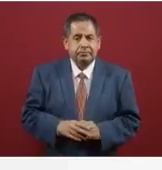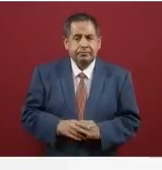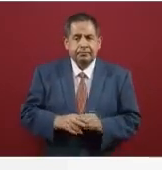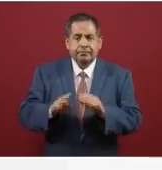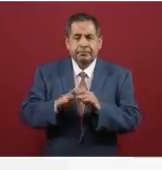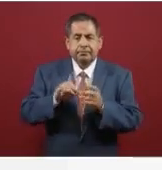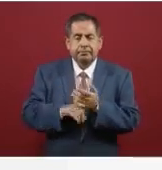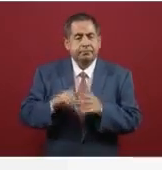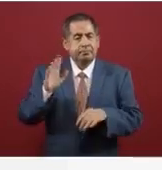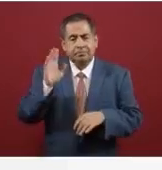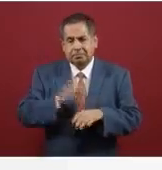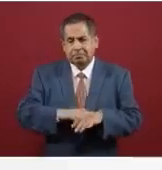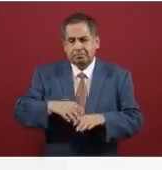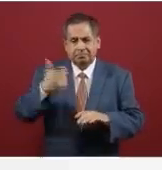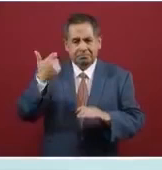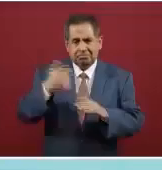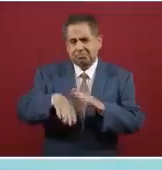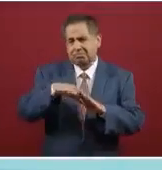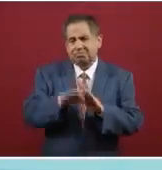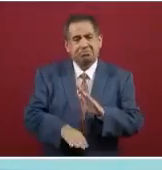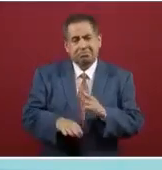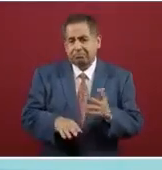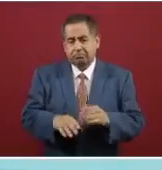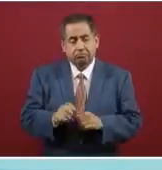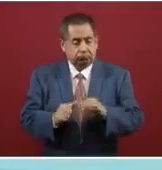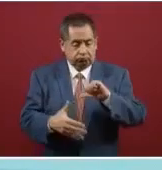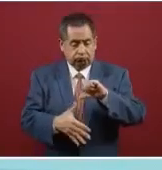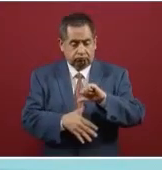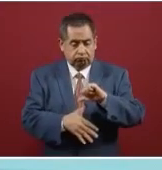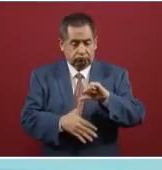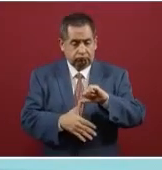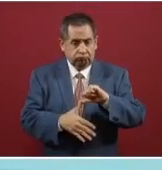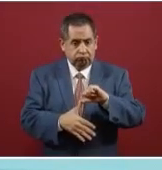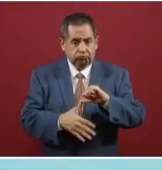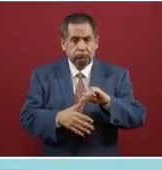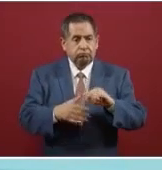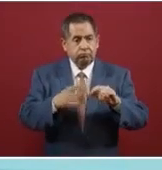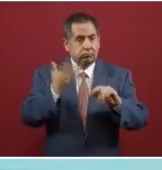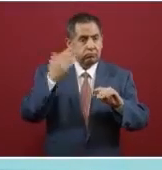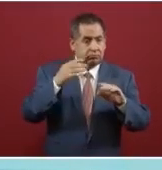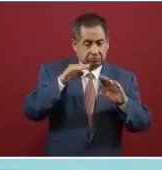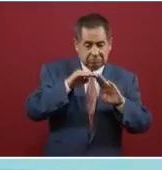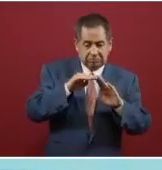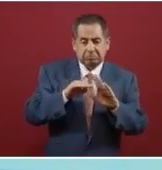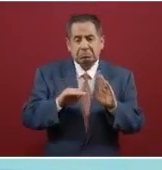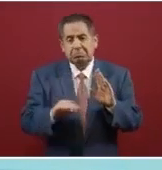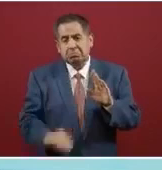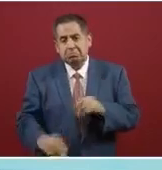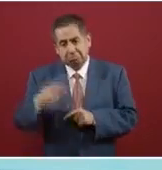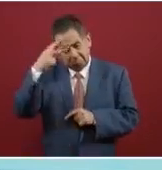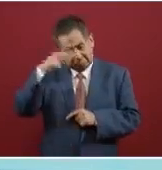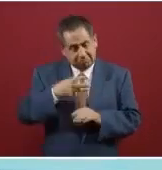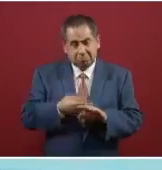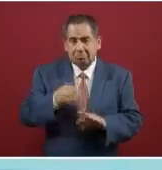uno de los salarios más bajos de América y del mundo.